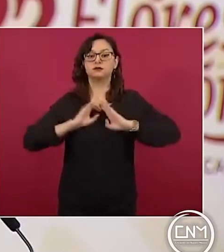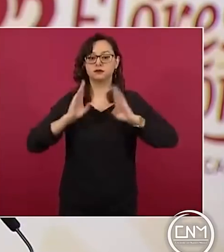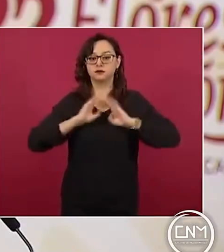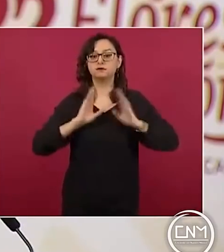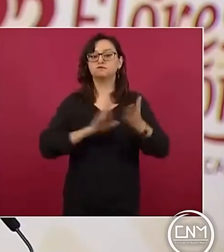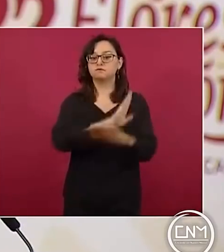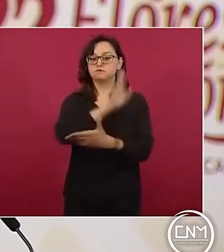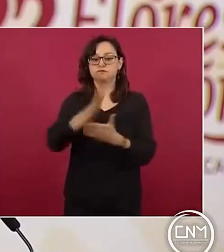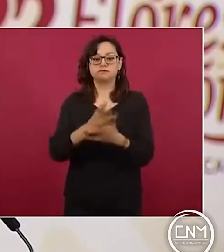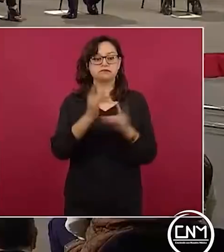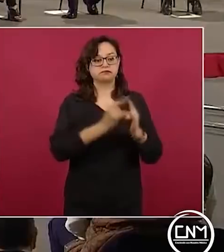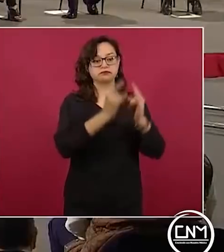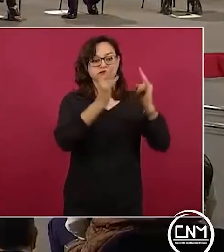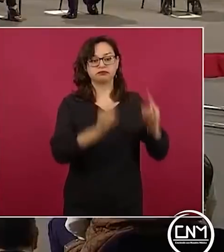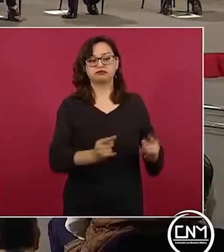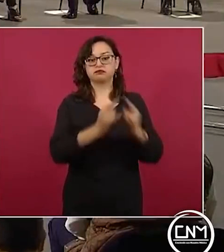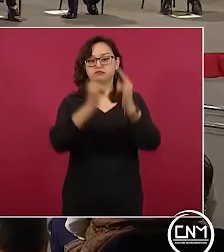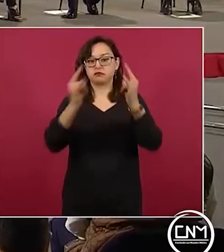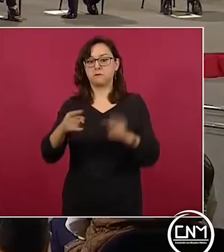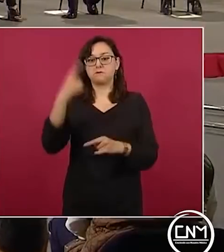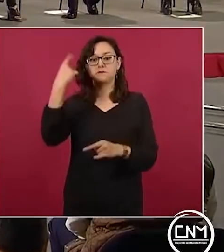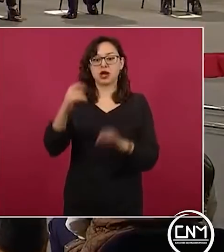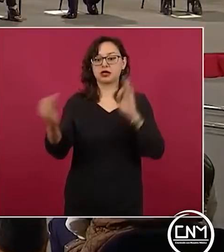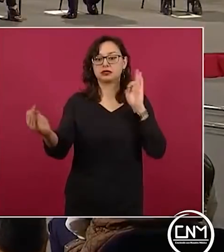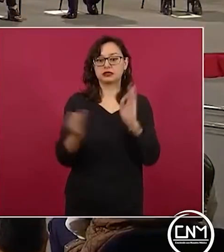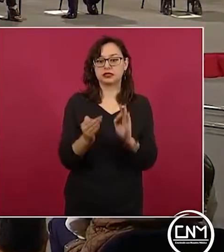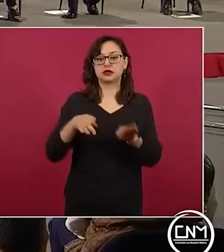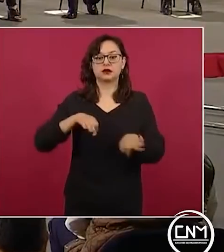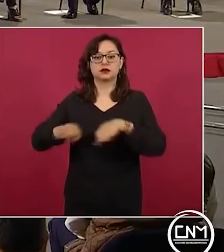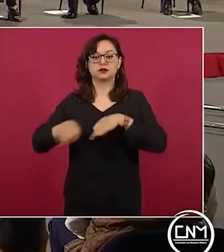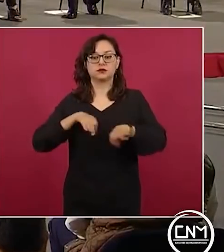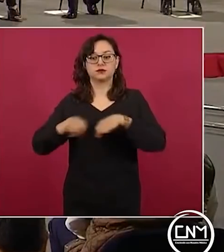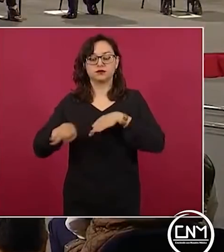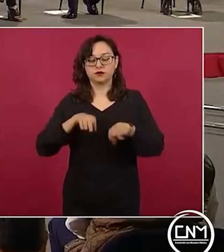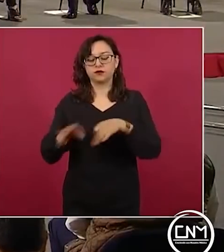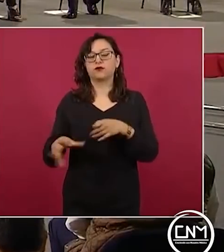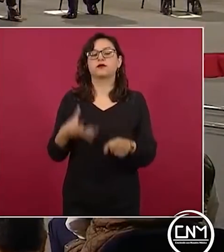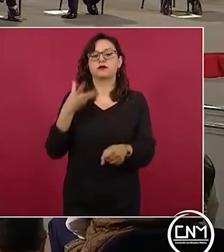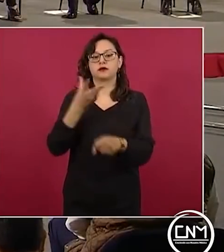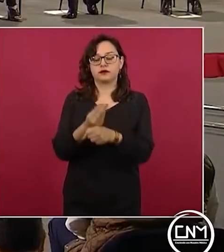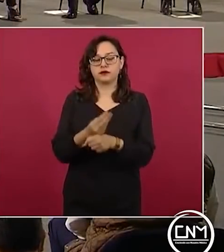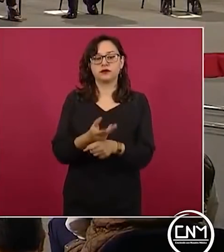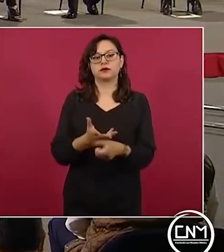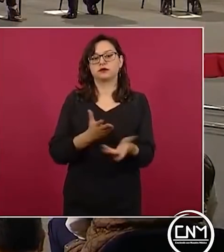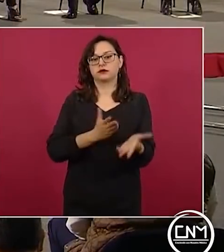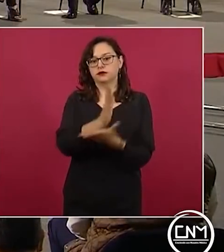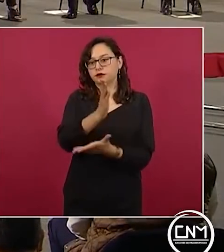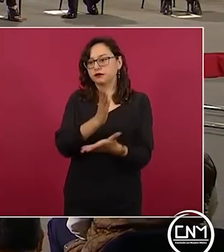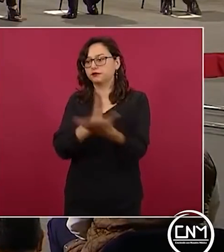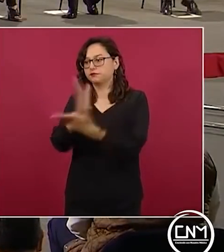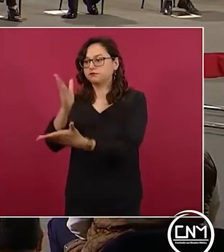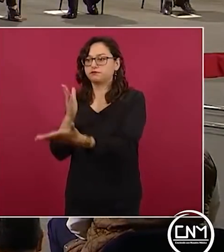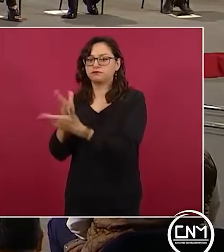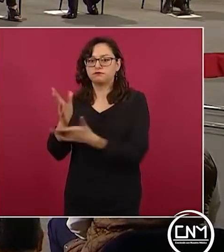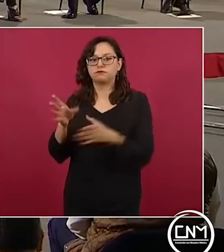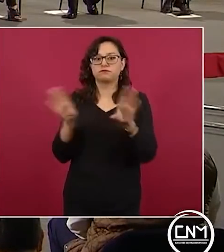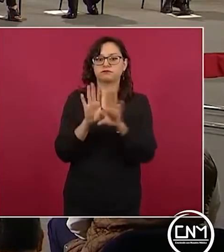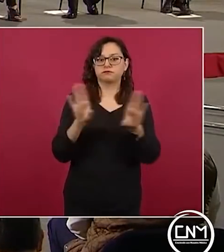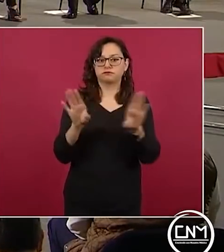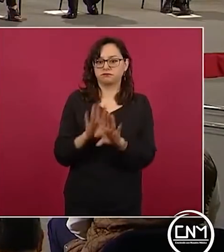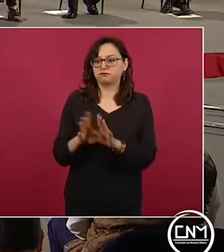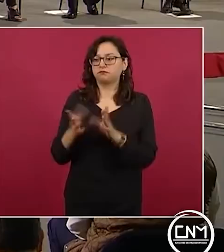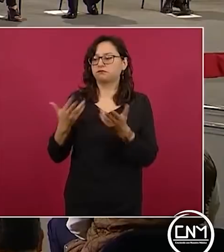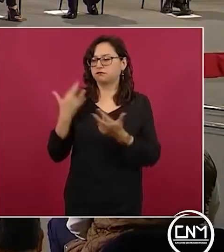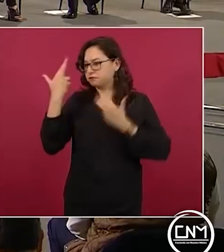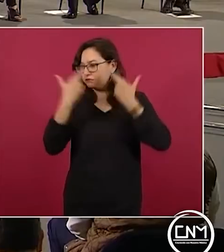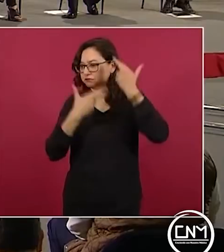instalaciones mitarias muy próximas al trazo de la vía. Estamos habilitando accesos hacia los trazos para poder hacer los